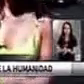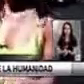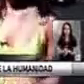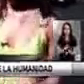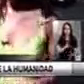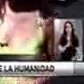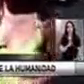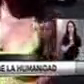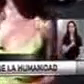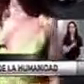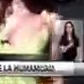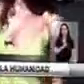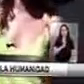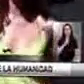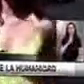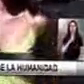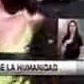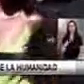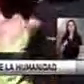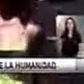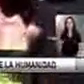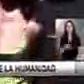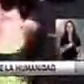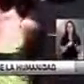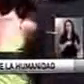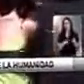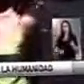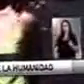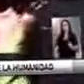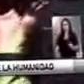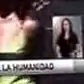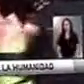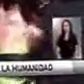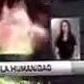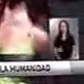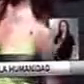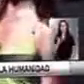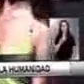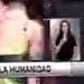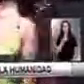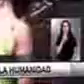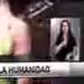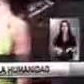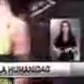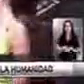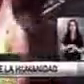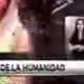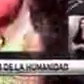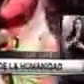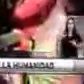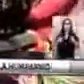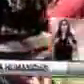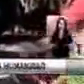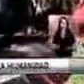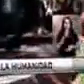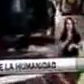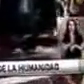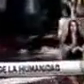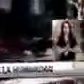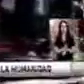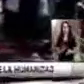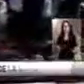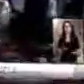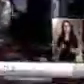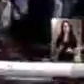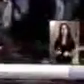Roosevelt hasta Barack Obama. José, ¿cuál es la situación política de Puerto Rico actualmente? Bueno, Puerto Rico es